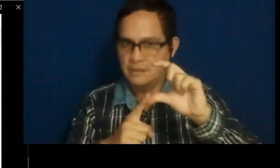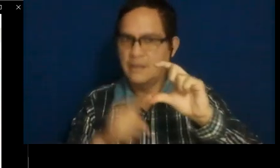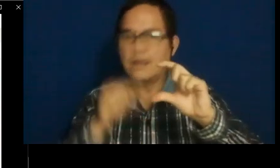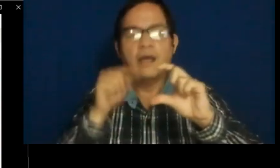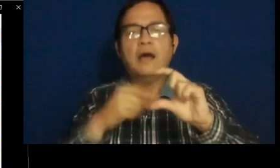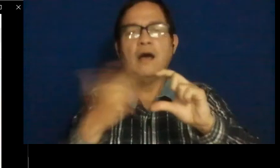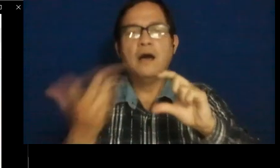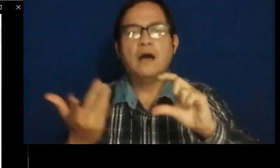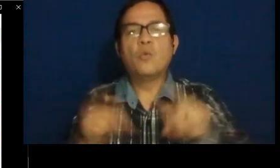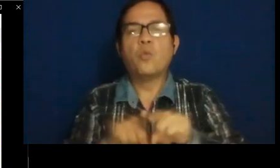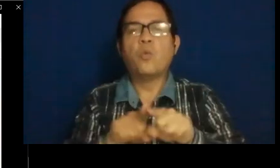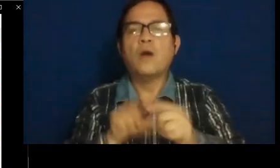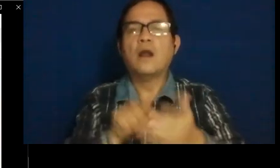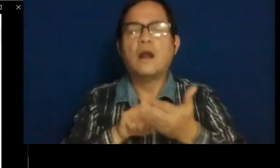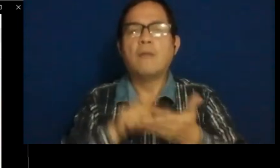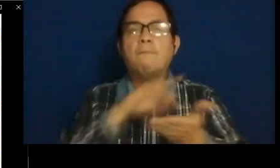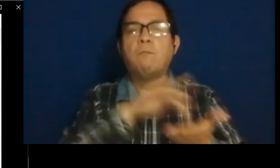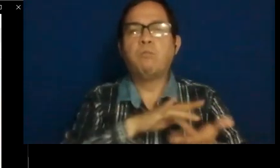describir la posición,